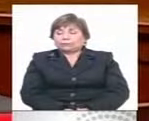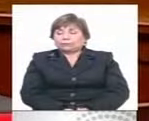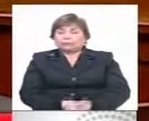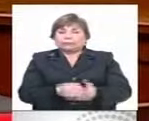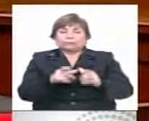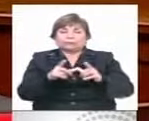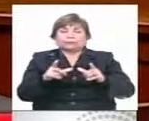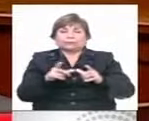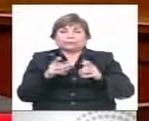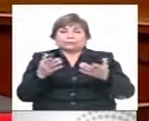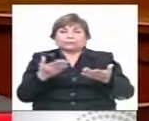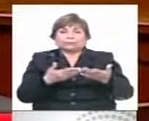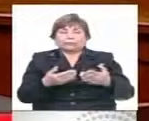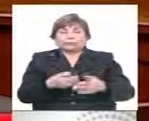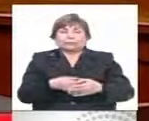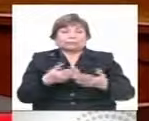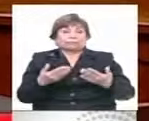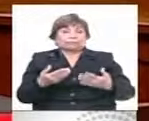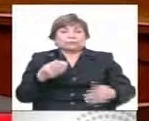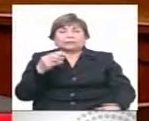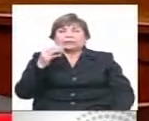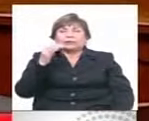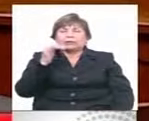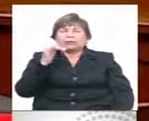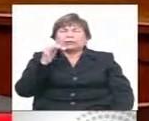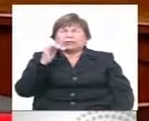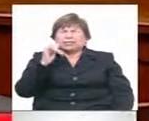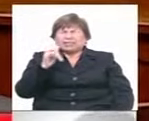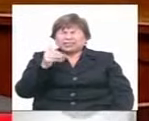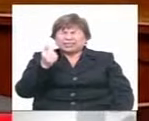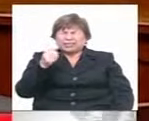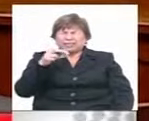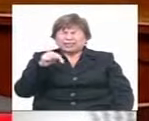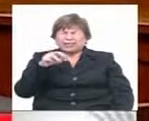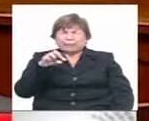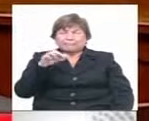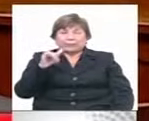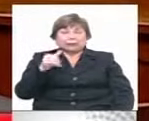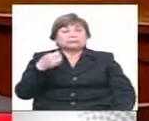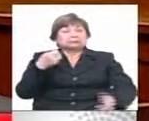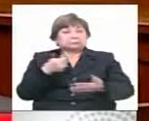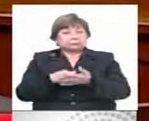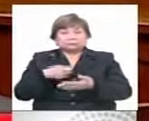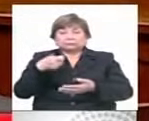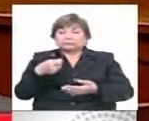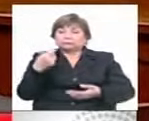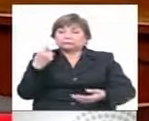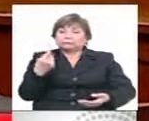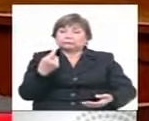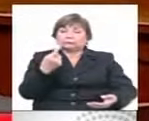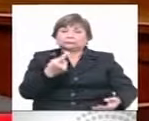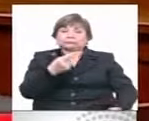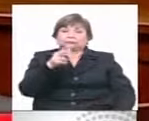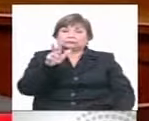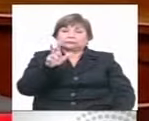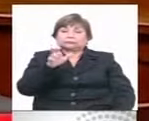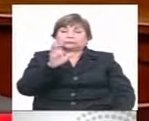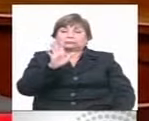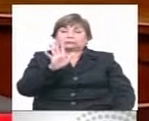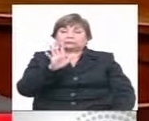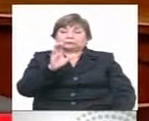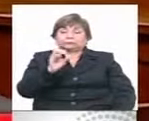intergeneracional de la pobreza. Yanapay. Se viene otorgando un subsidio monetario individual de 350